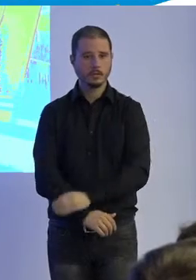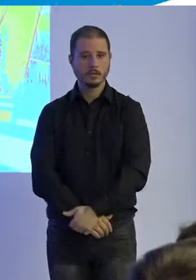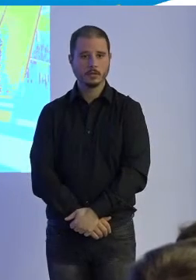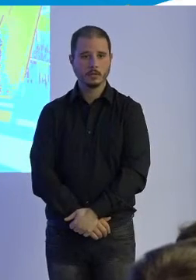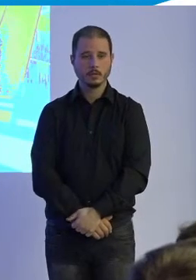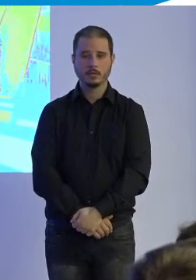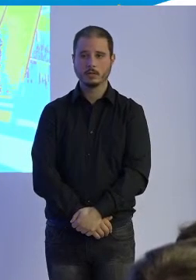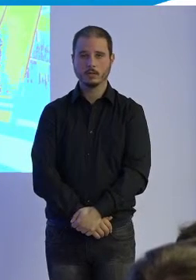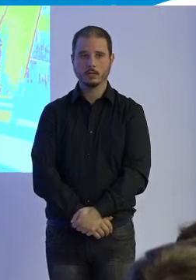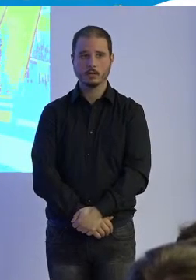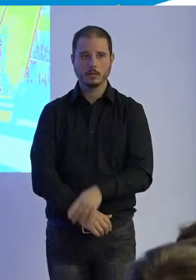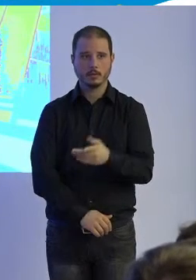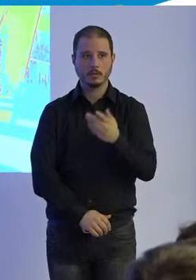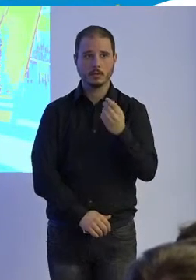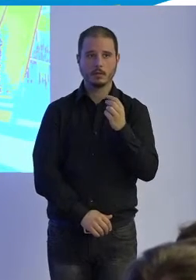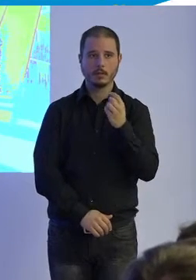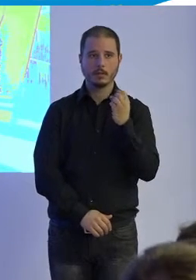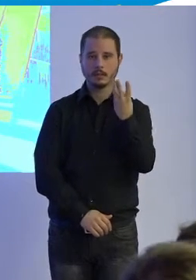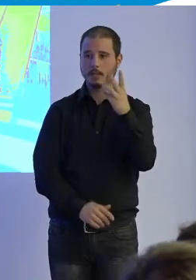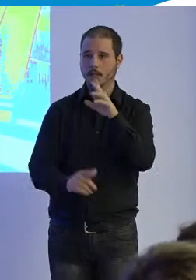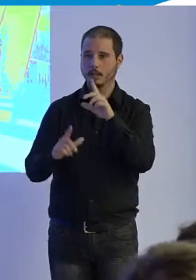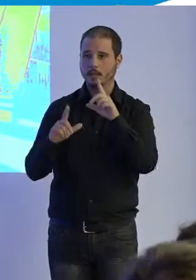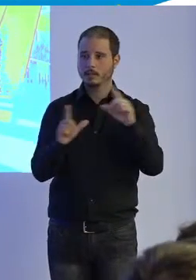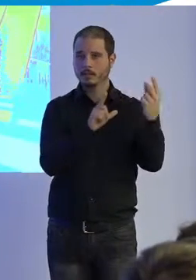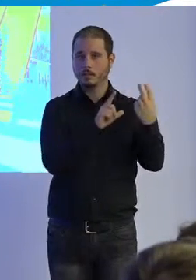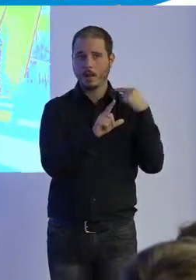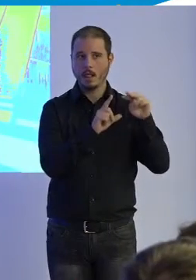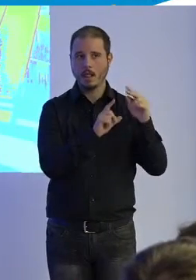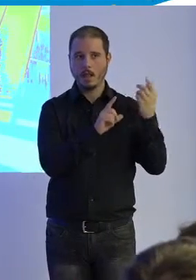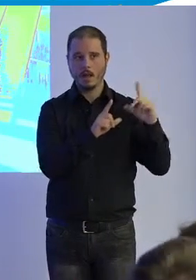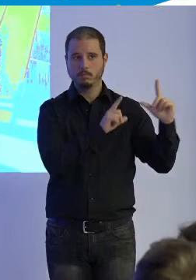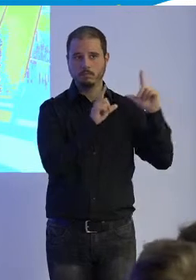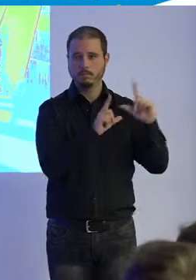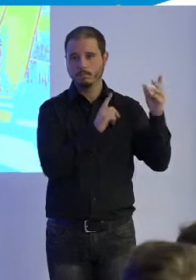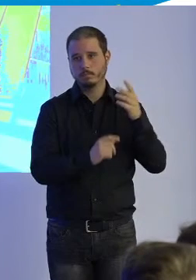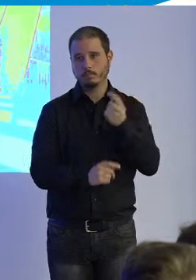Bueno, pues habrá 3 transparencias un poco corporativas.